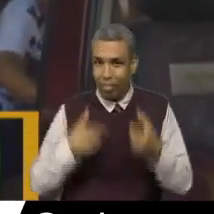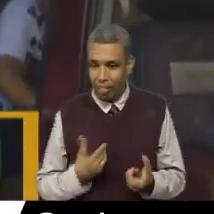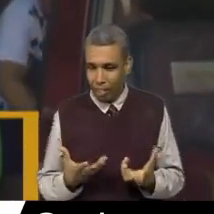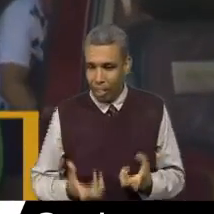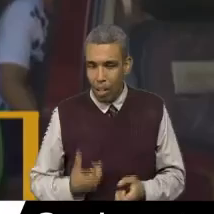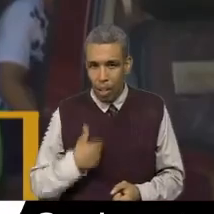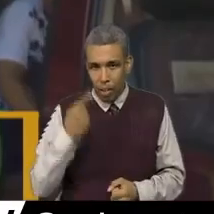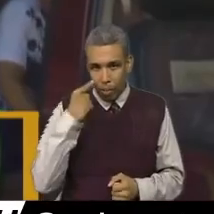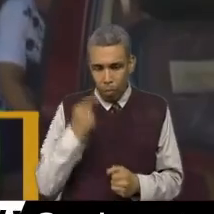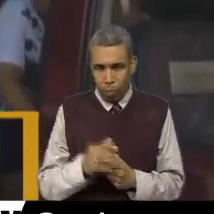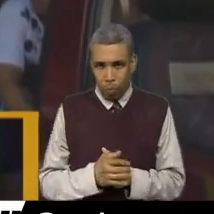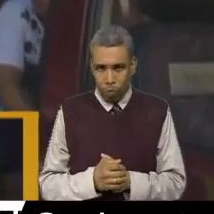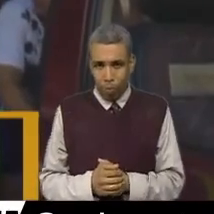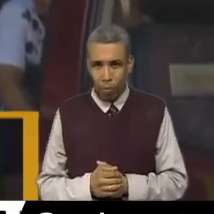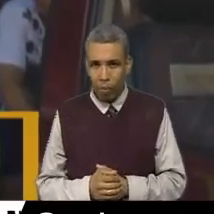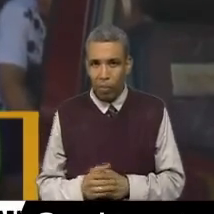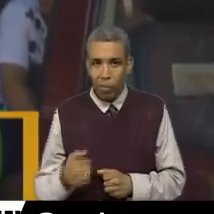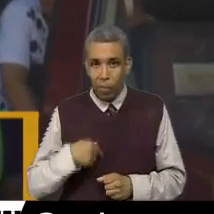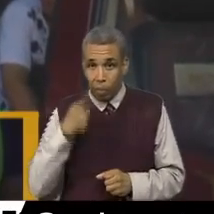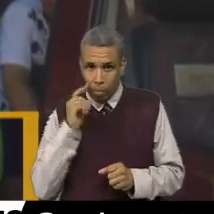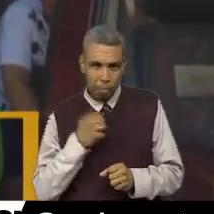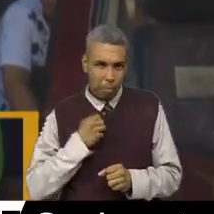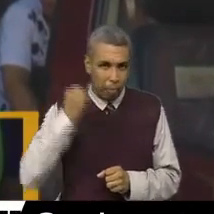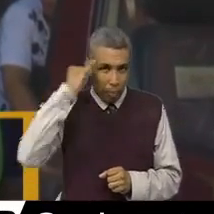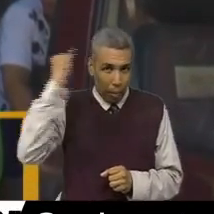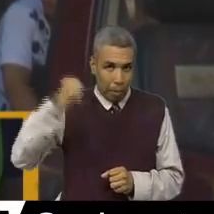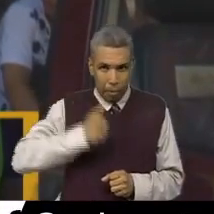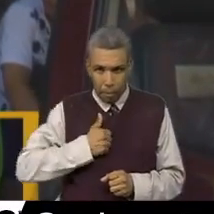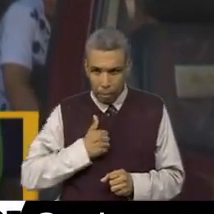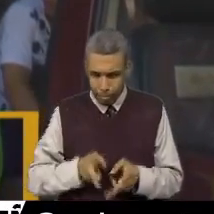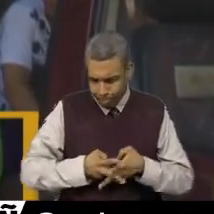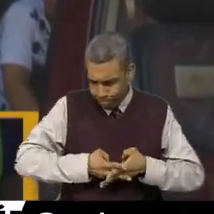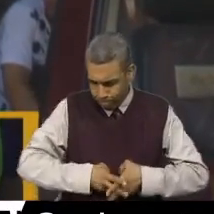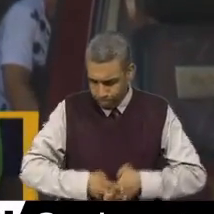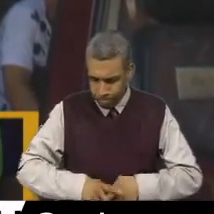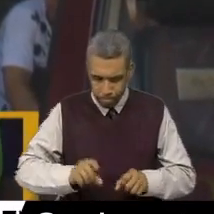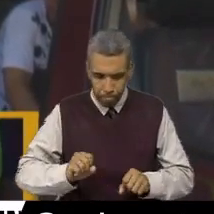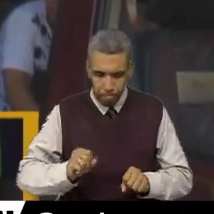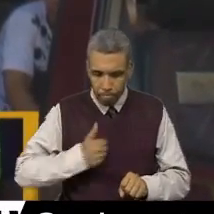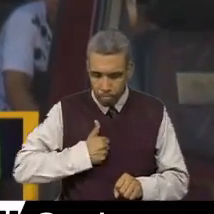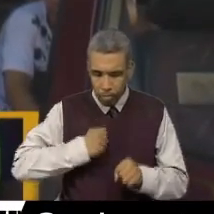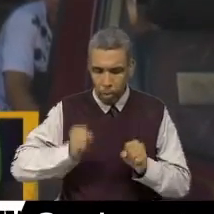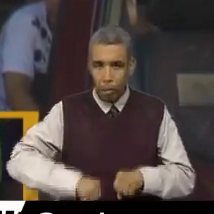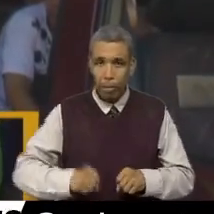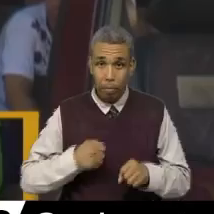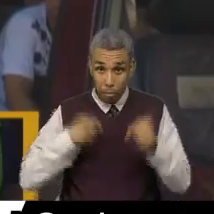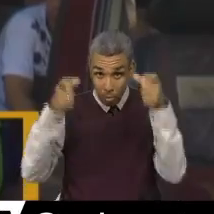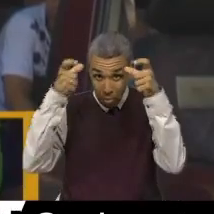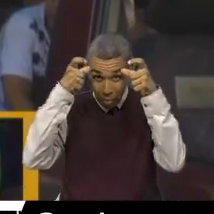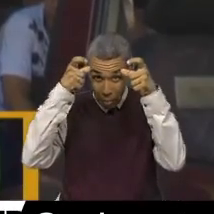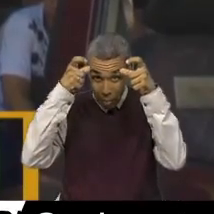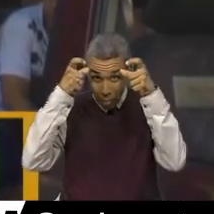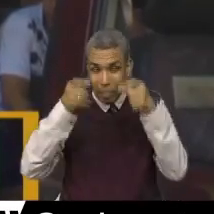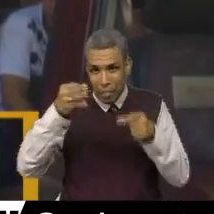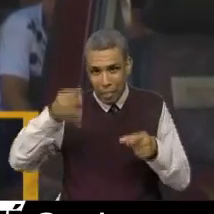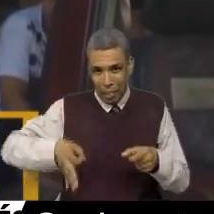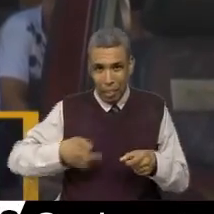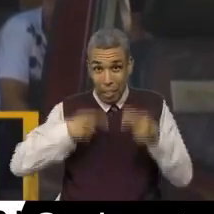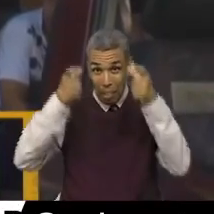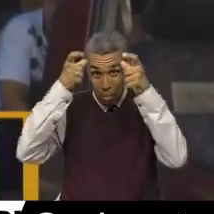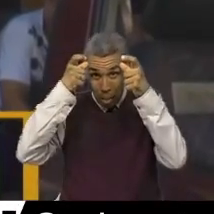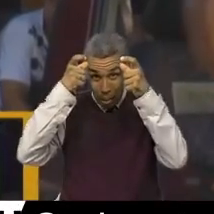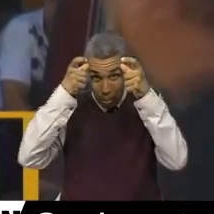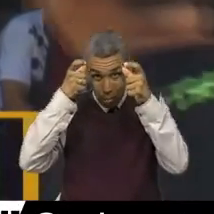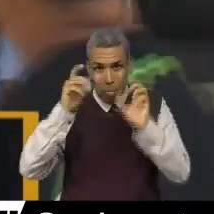pues tiene una careta, esa es original de una vaca, eso está ahí secada y la pinté